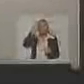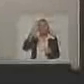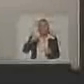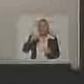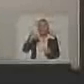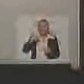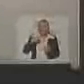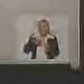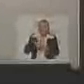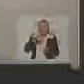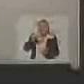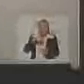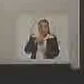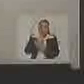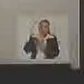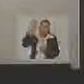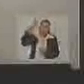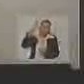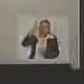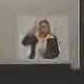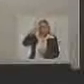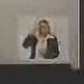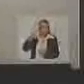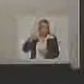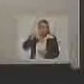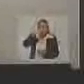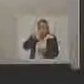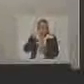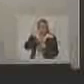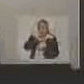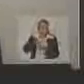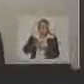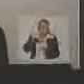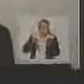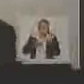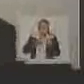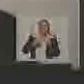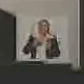durante mis 3 años fuimos el primer lugar en los Juegos Delegacionales.